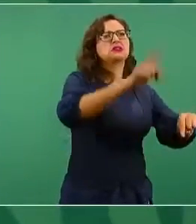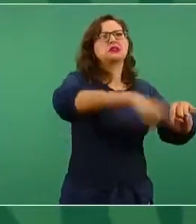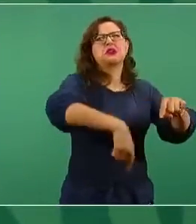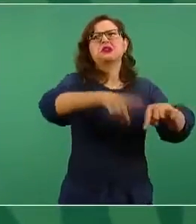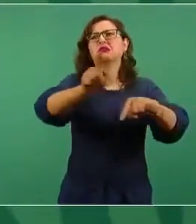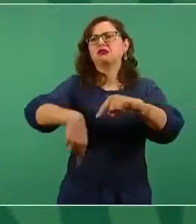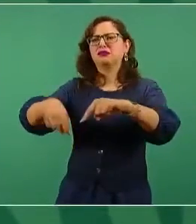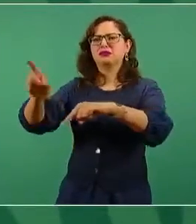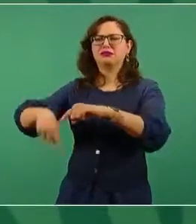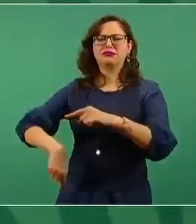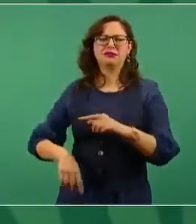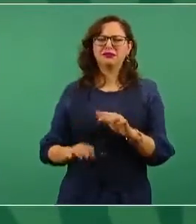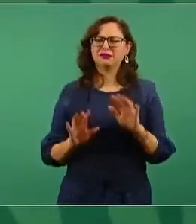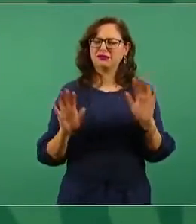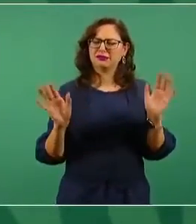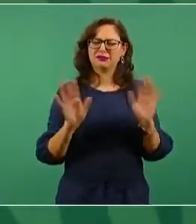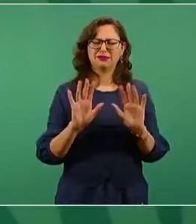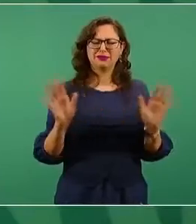nos